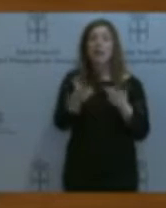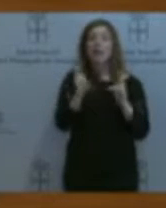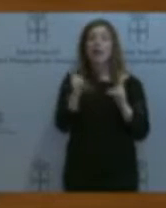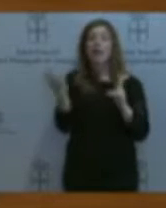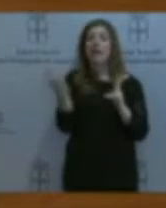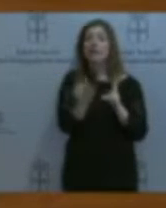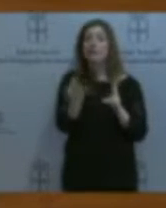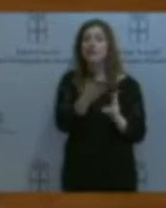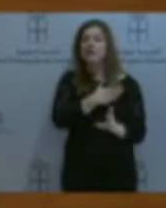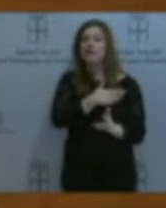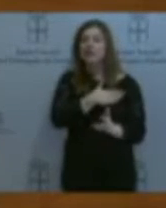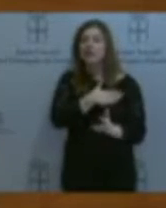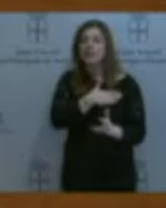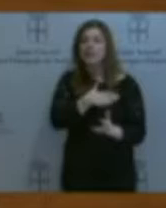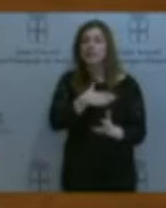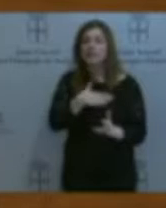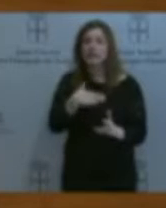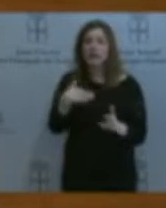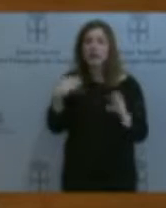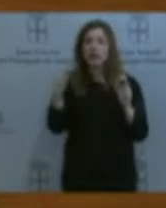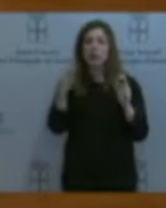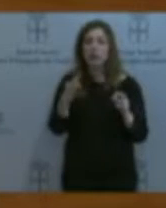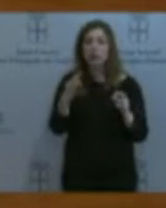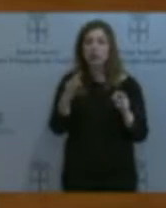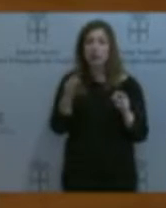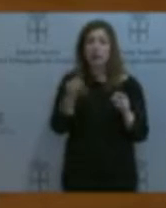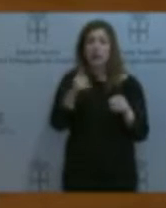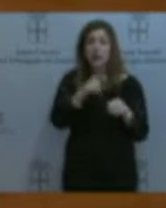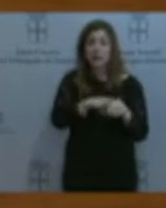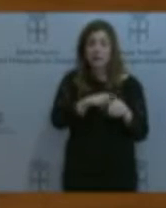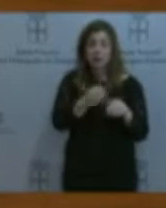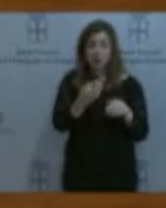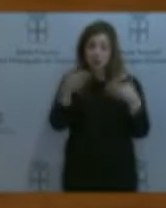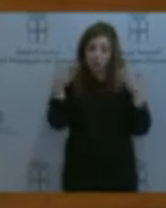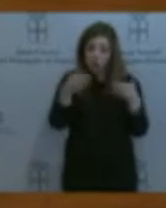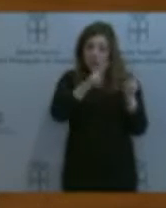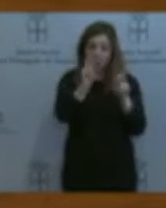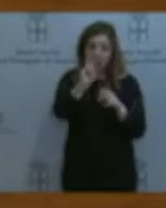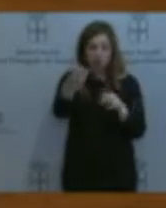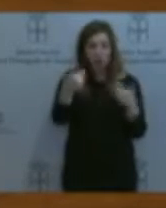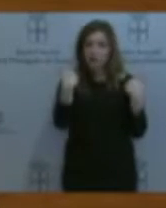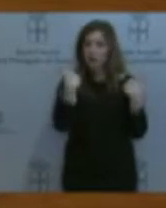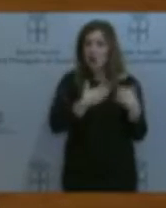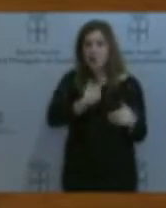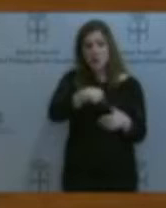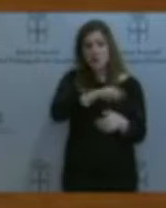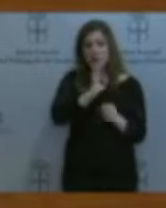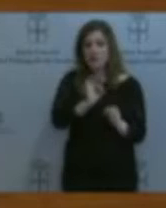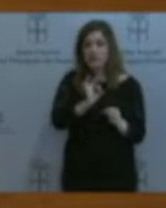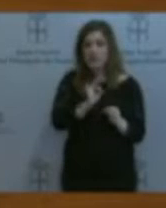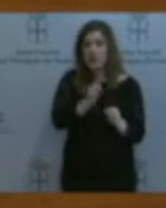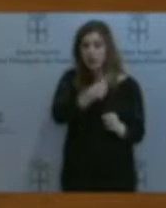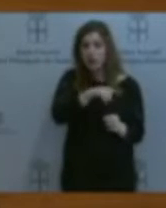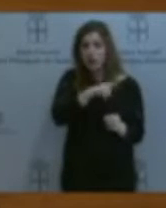parte por arrebatar el tiempo que desgraciadamente tenemos que dedicar a otro tipo de cuestiones. Esa es nuestra responsabilidad, reapropiarnos del tiempo